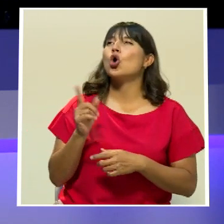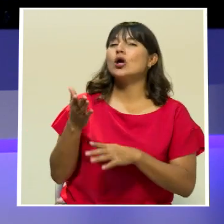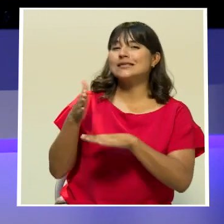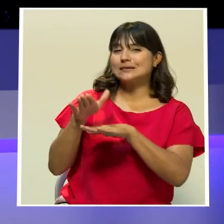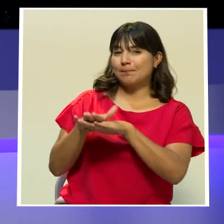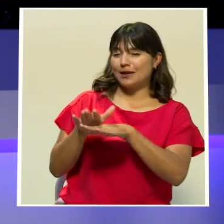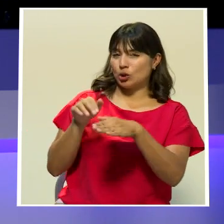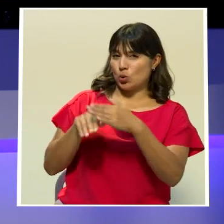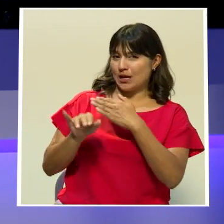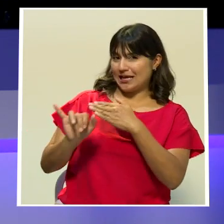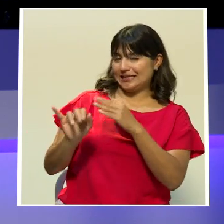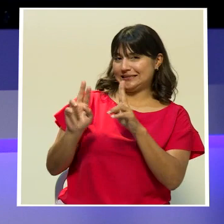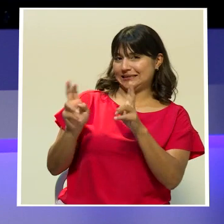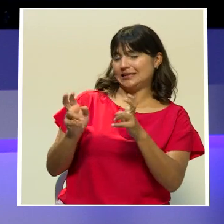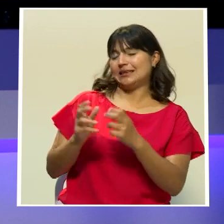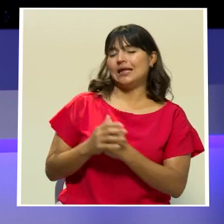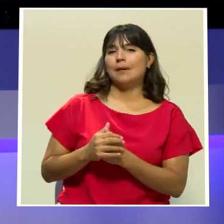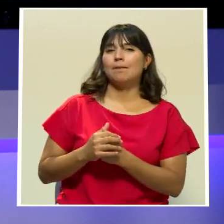de